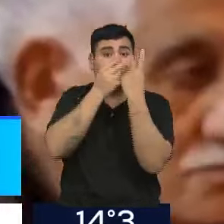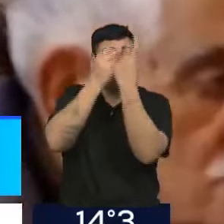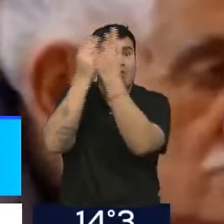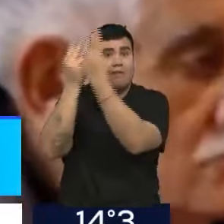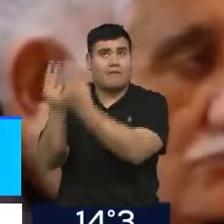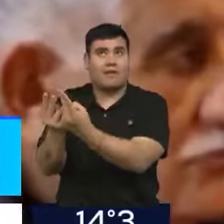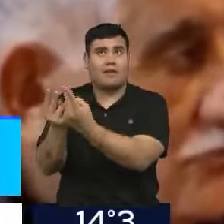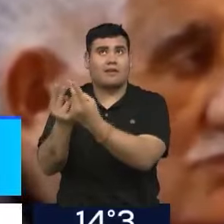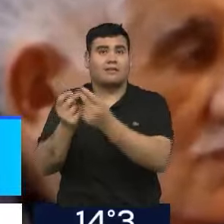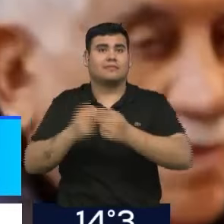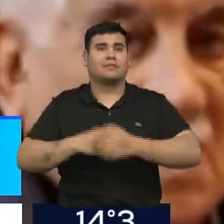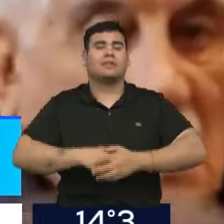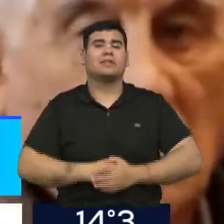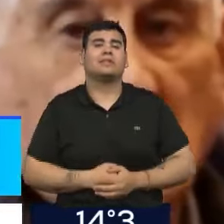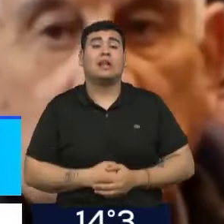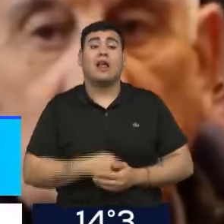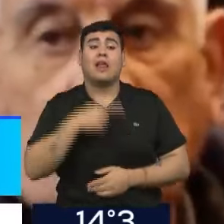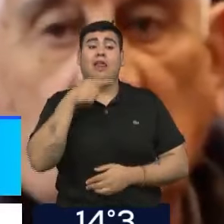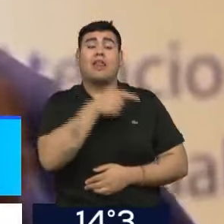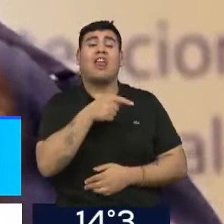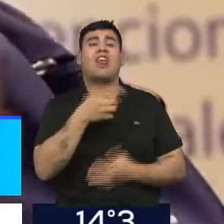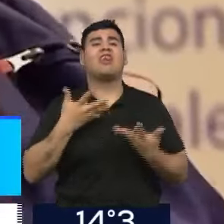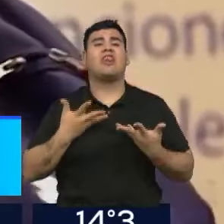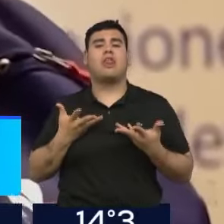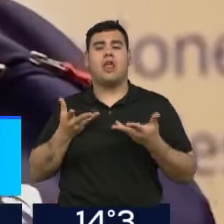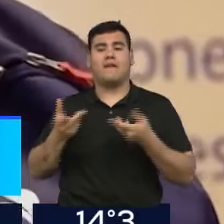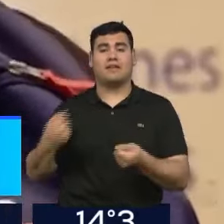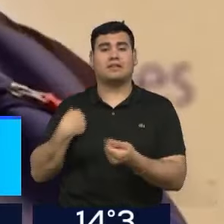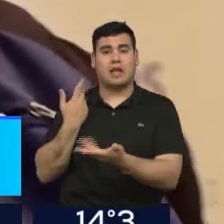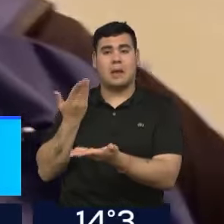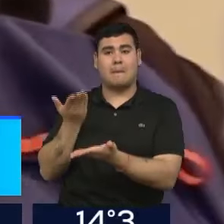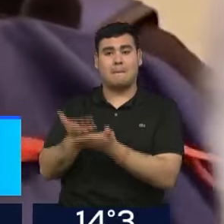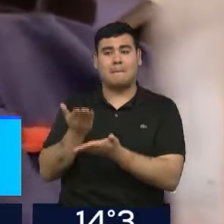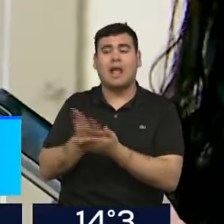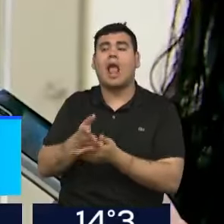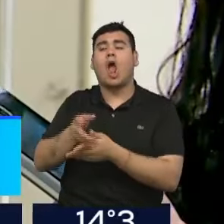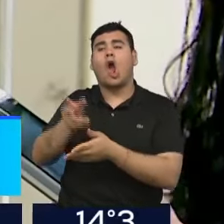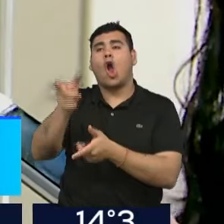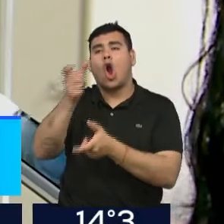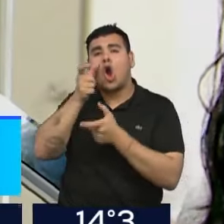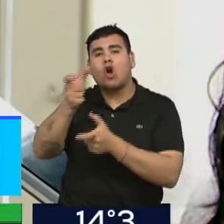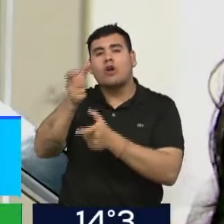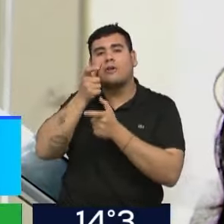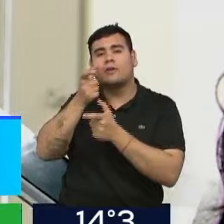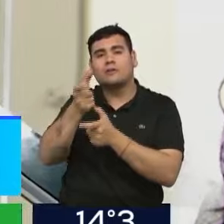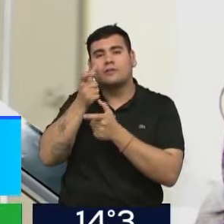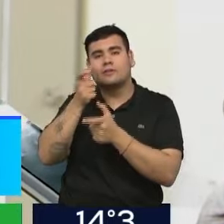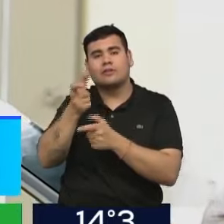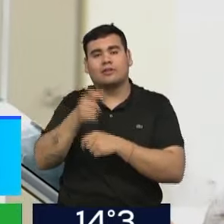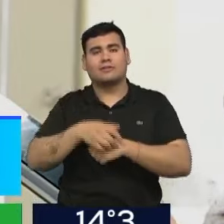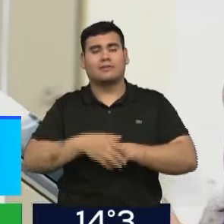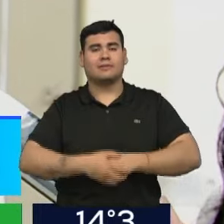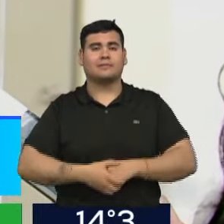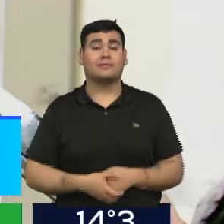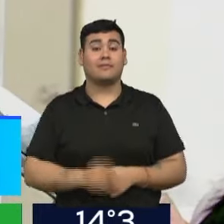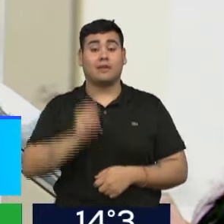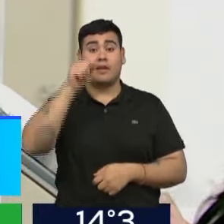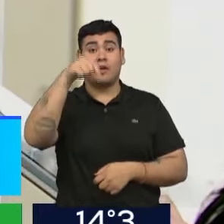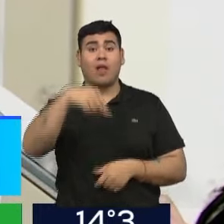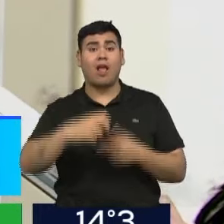France y la defensa, por su parte, ya pidió formalmente el sobreseimiento. Ahora estamos a la espera de que el